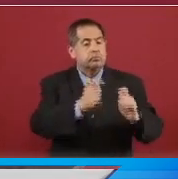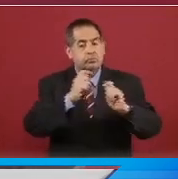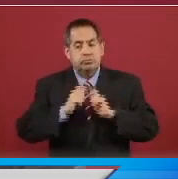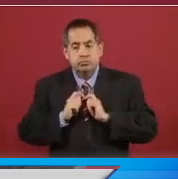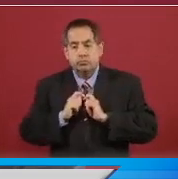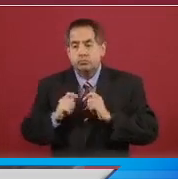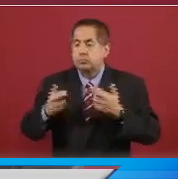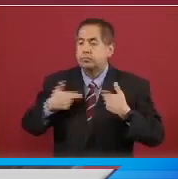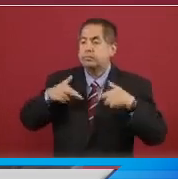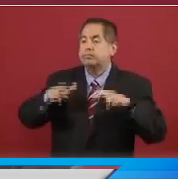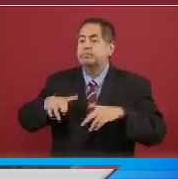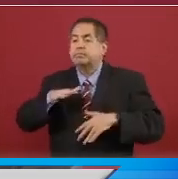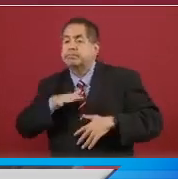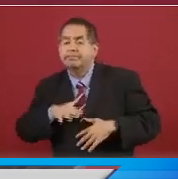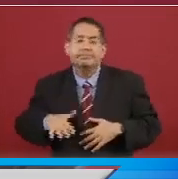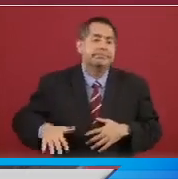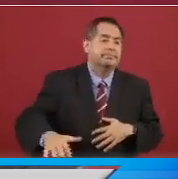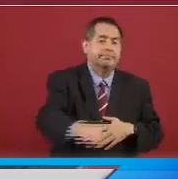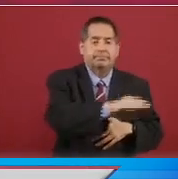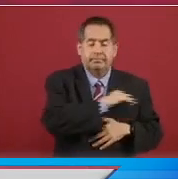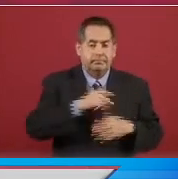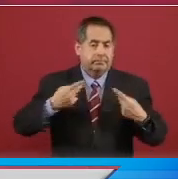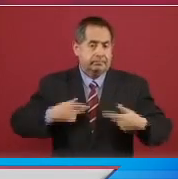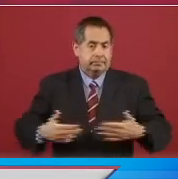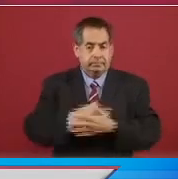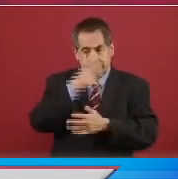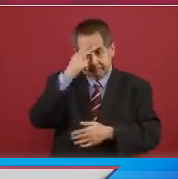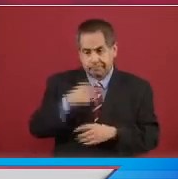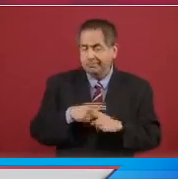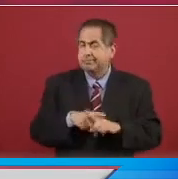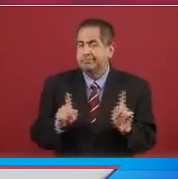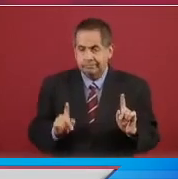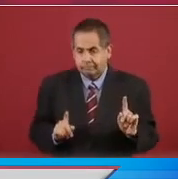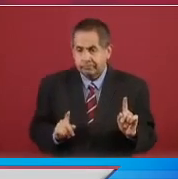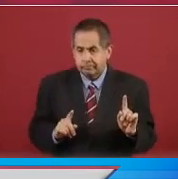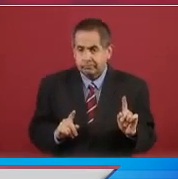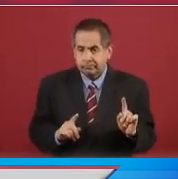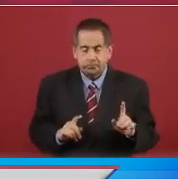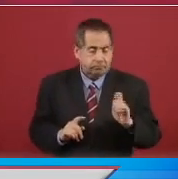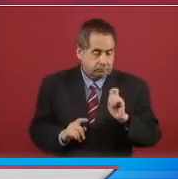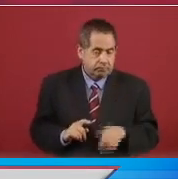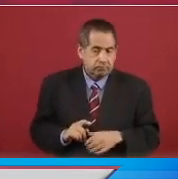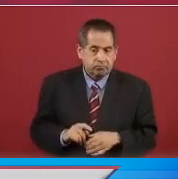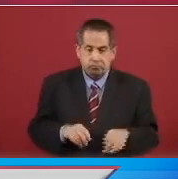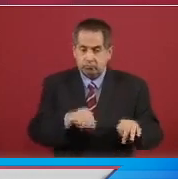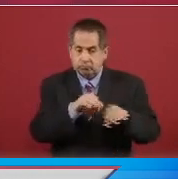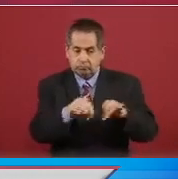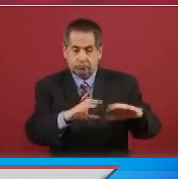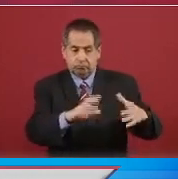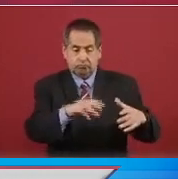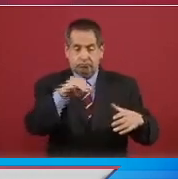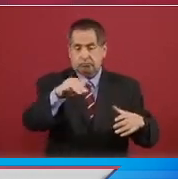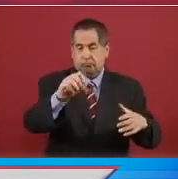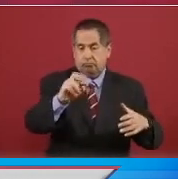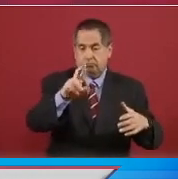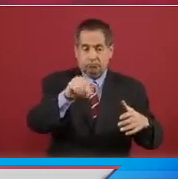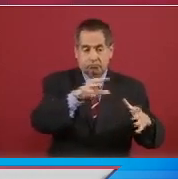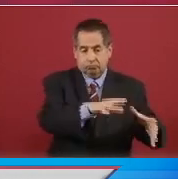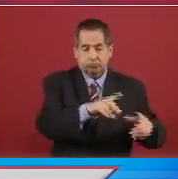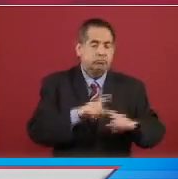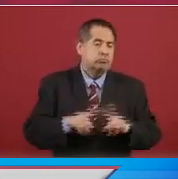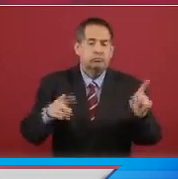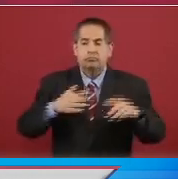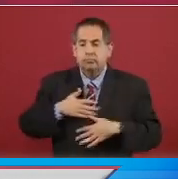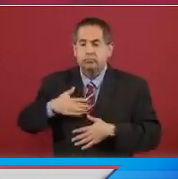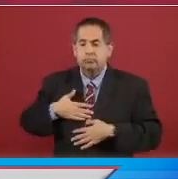a todos los mexicanos. Ha establecido que no habrá partido, ni sindicato, ni medio de comunicación preferido, por lo que no tiene responsabilidad en